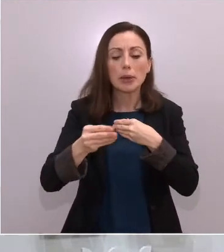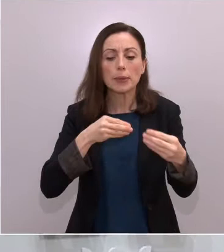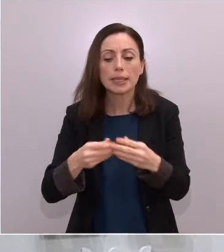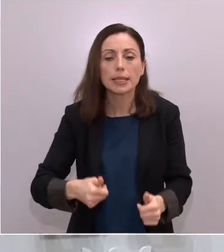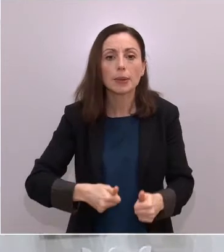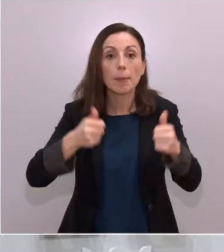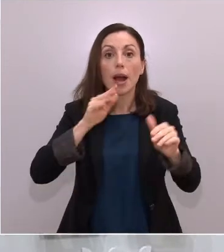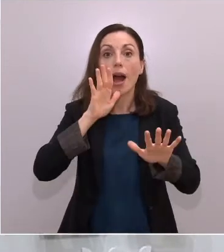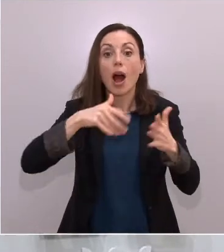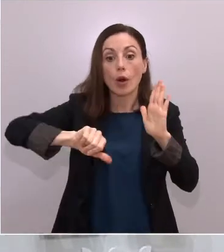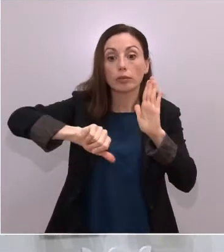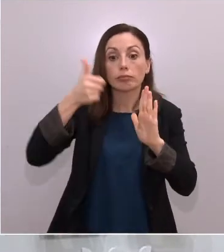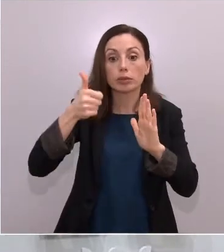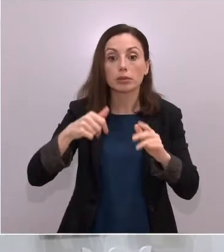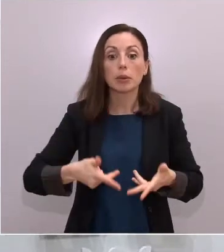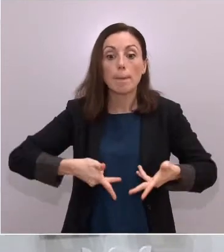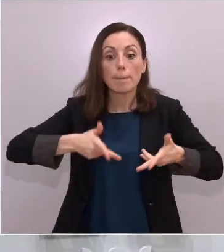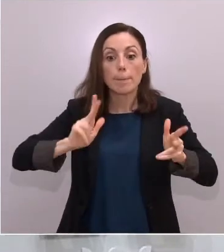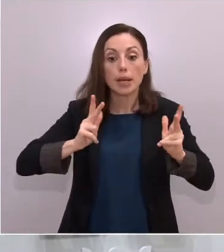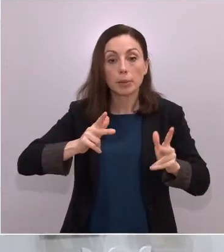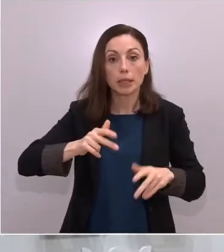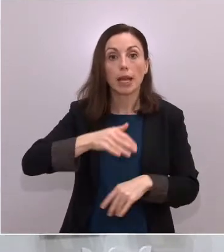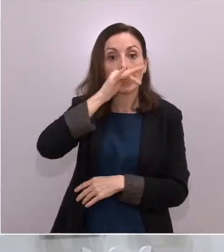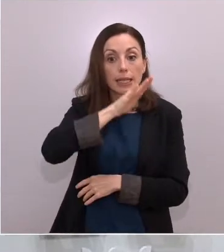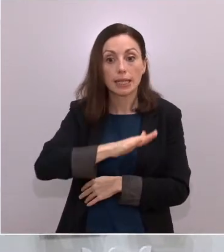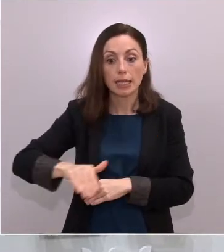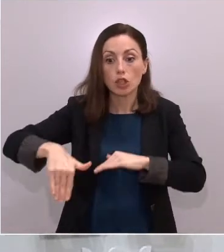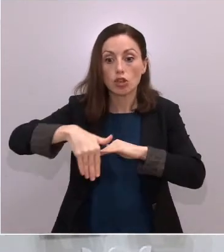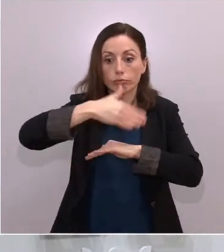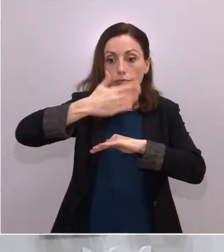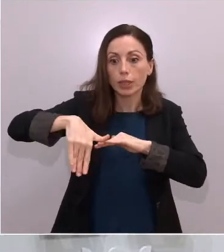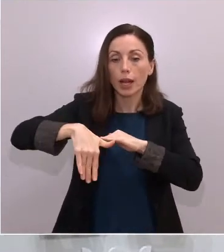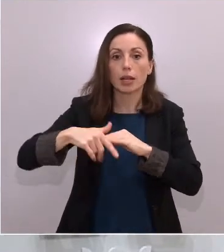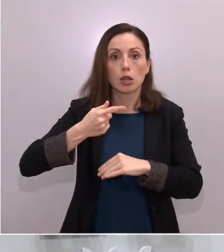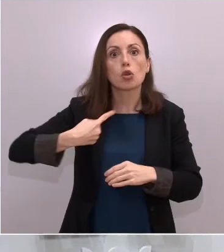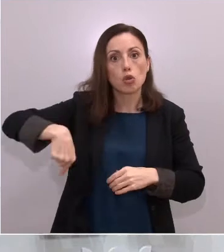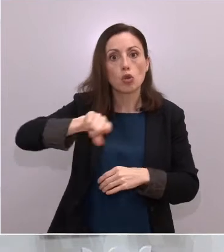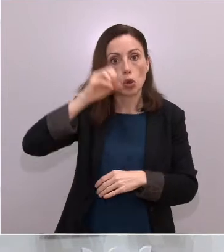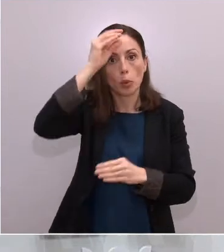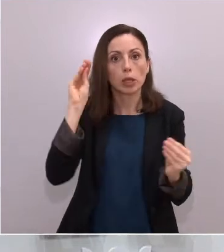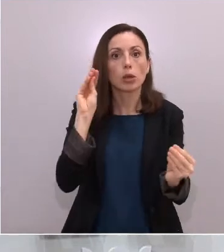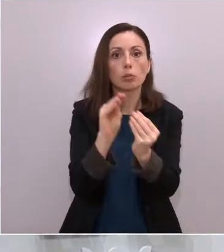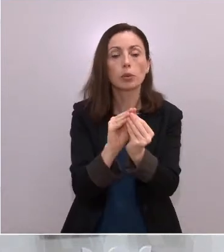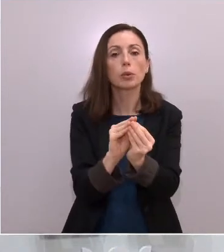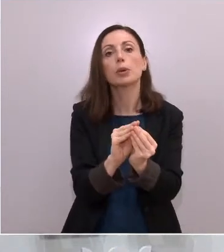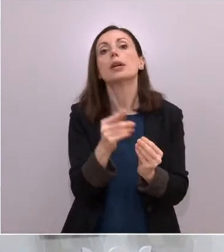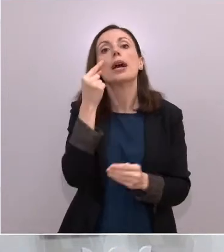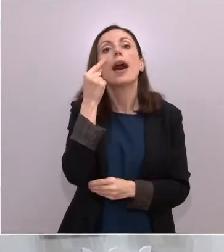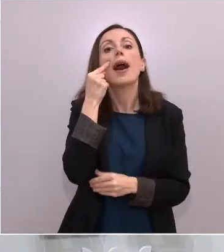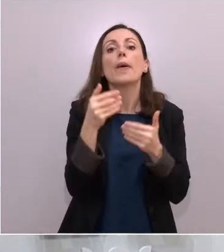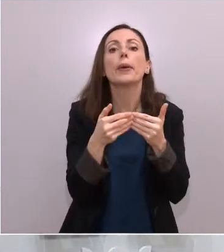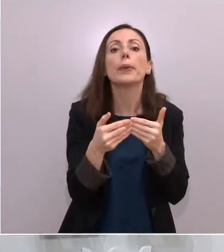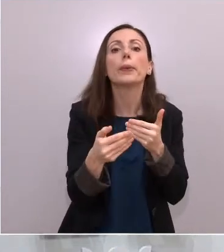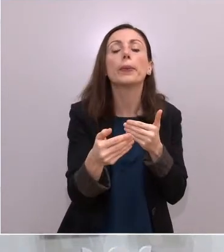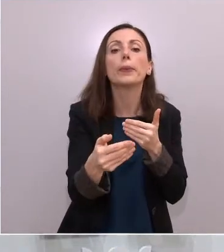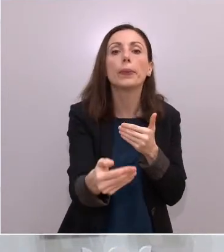que se ha adoptado, la de permitir que salgan los niños, que además compartimos, y una vez que veamos cómo evoluciona